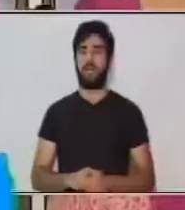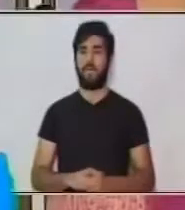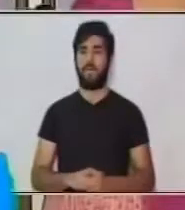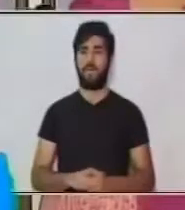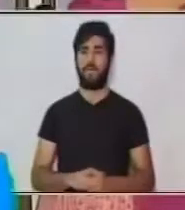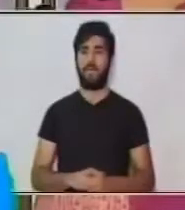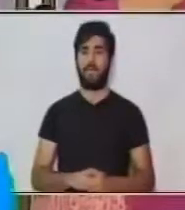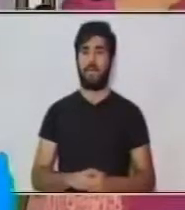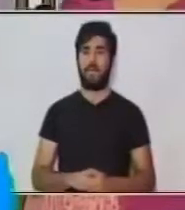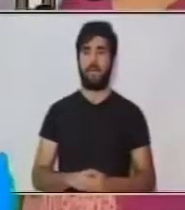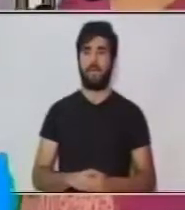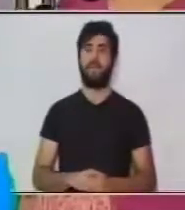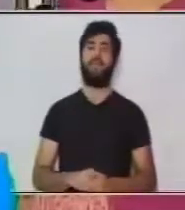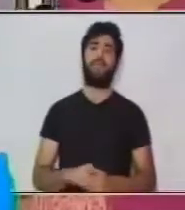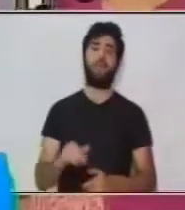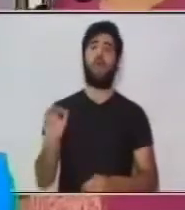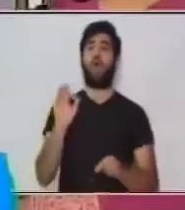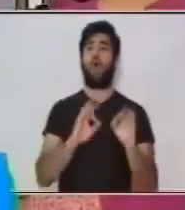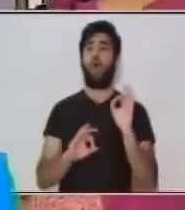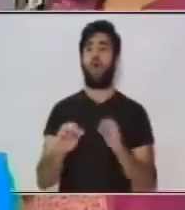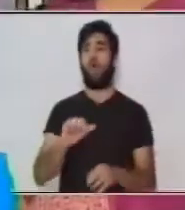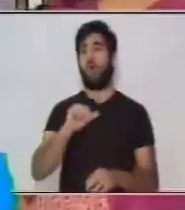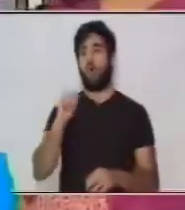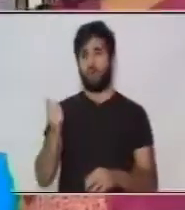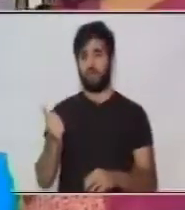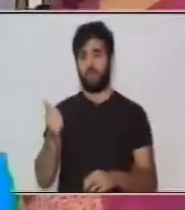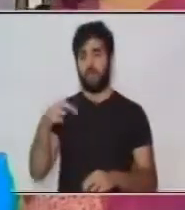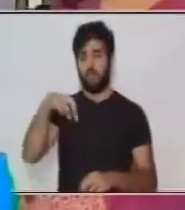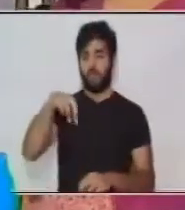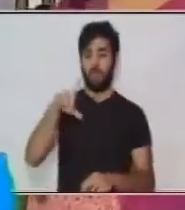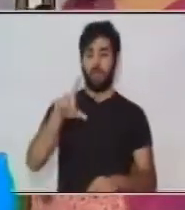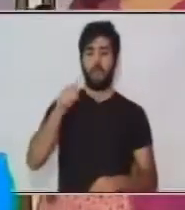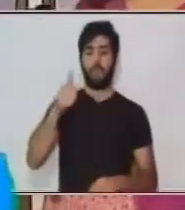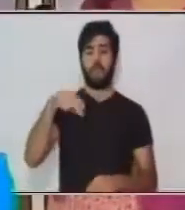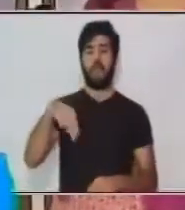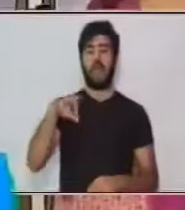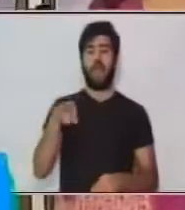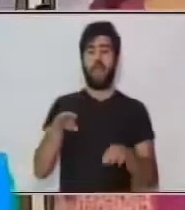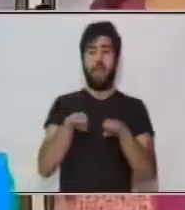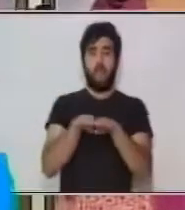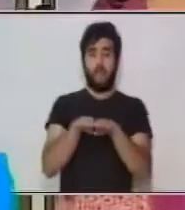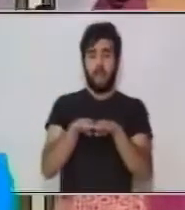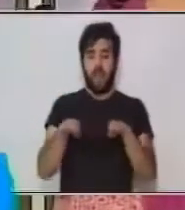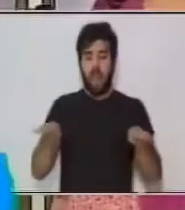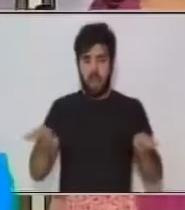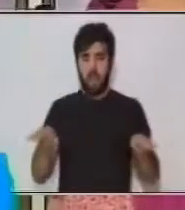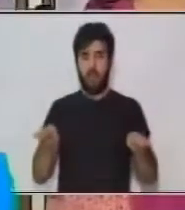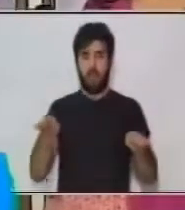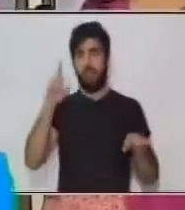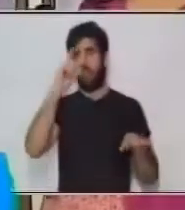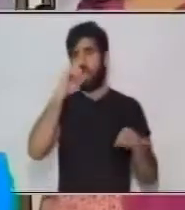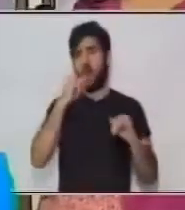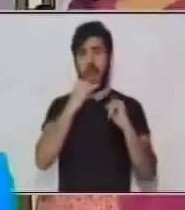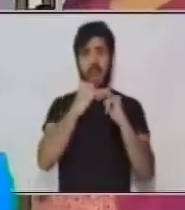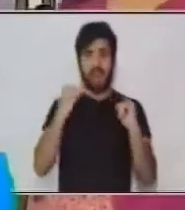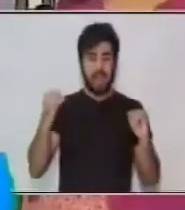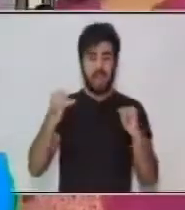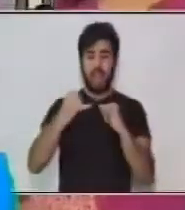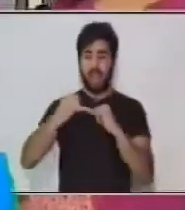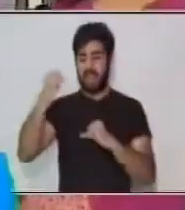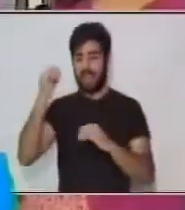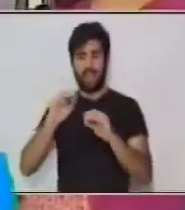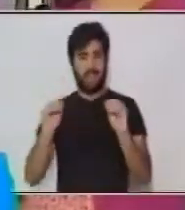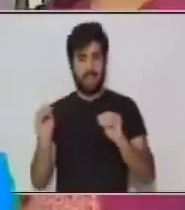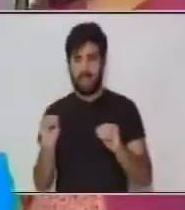Ahora, una figura plana no rodeada con líneas o segmentos consecutivos se